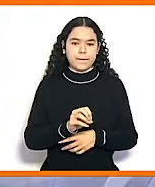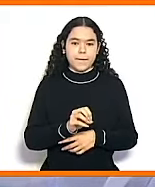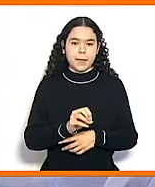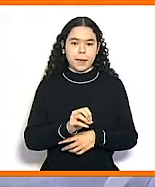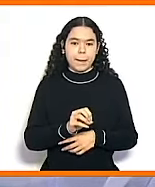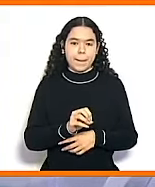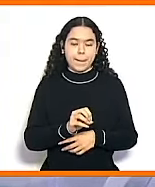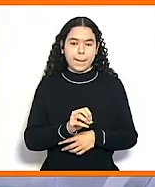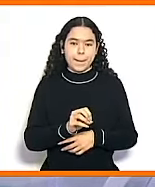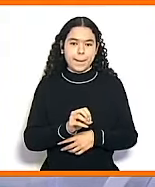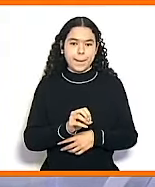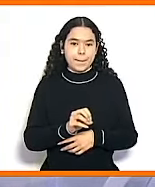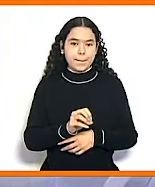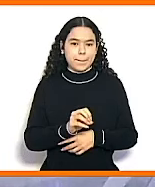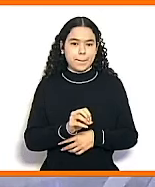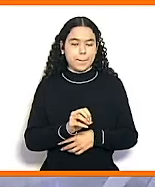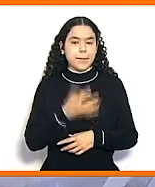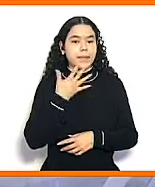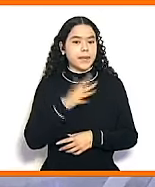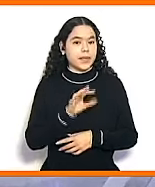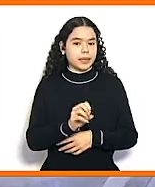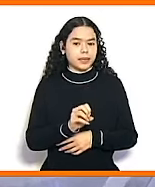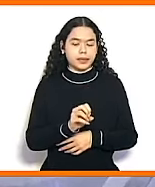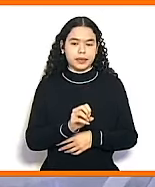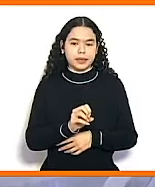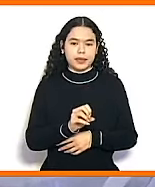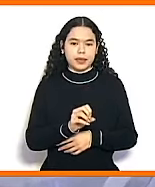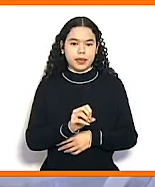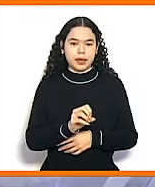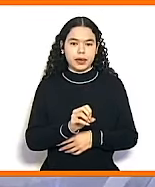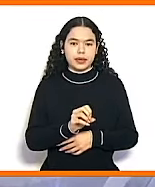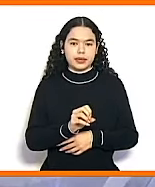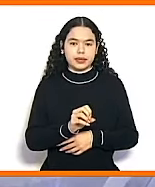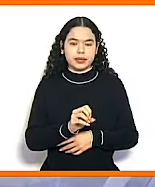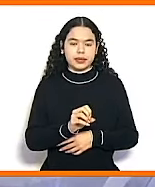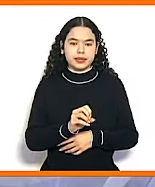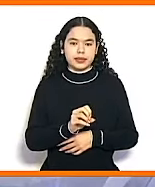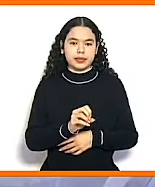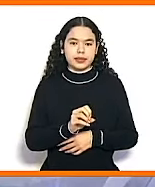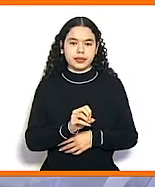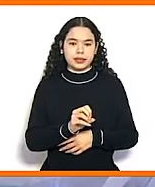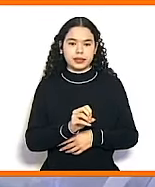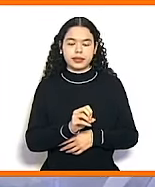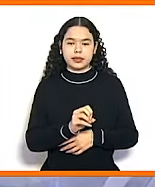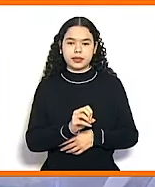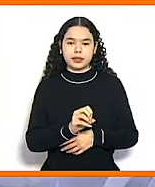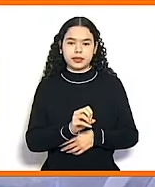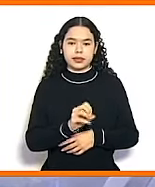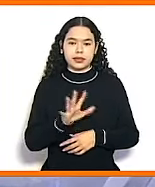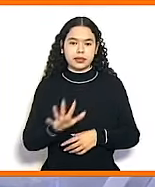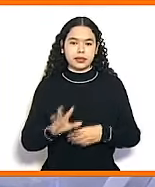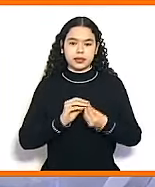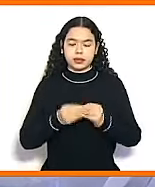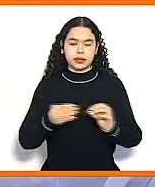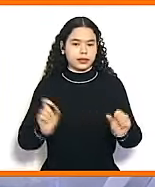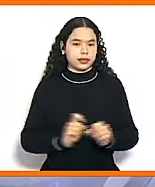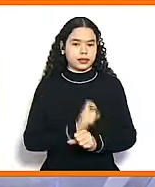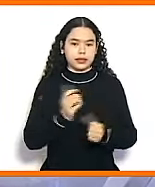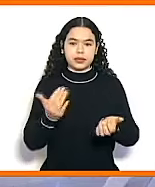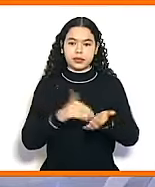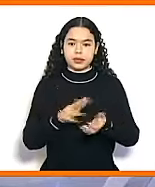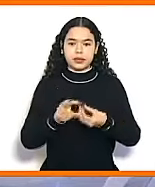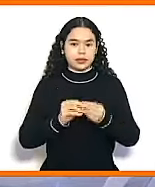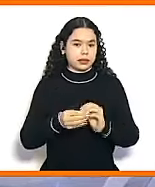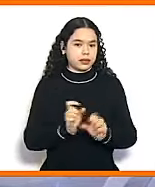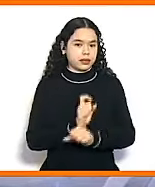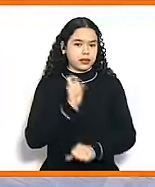atentos porque este es mucha suerte mucha suerte fiel jugador porque este es el cinco con gusto repito tu número ganador